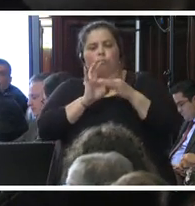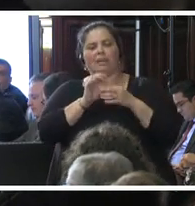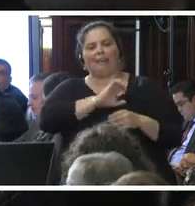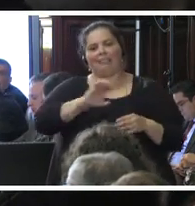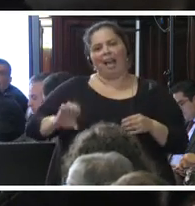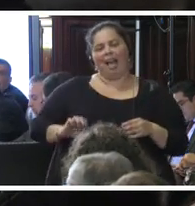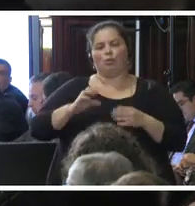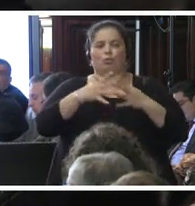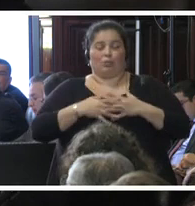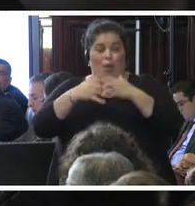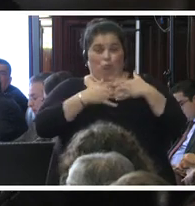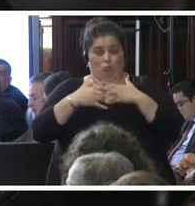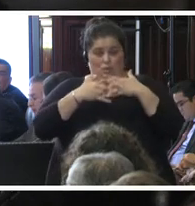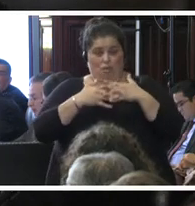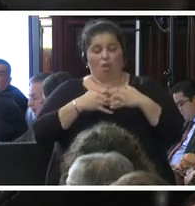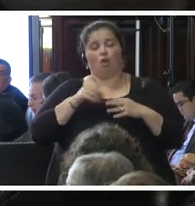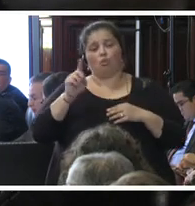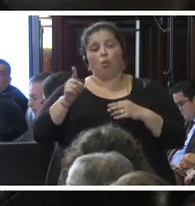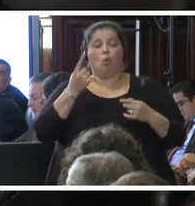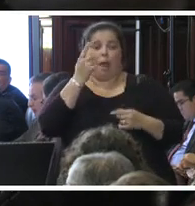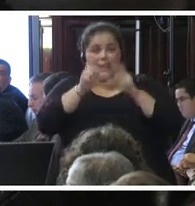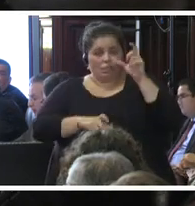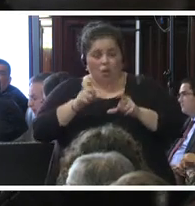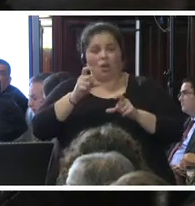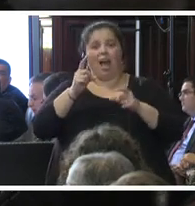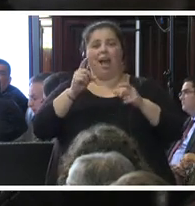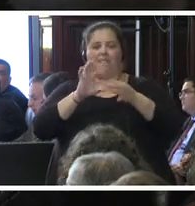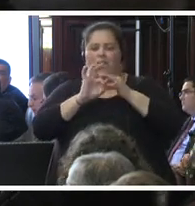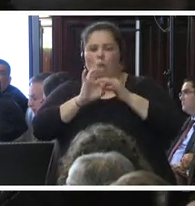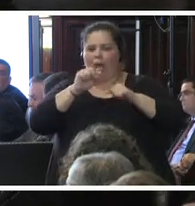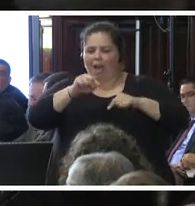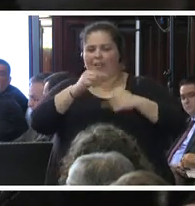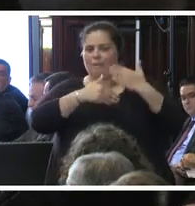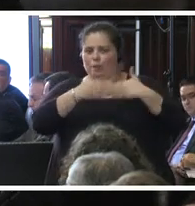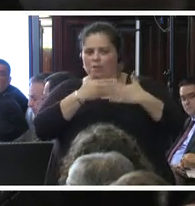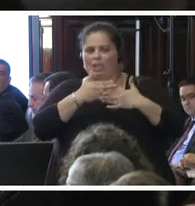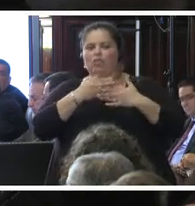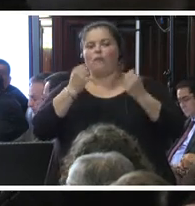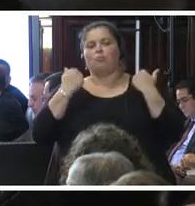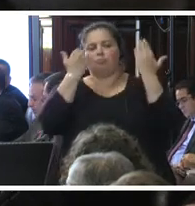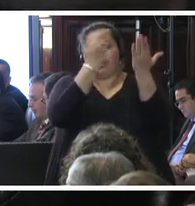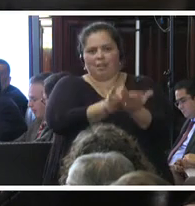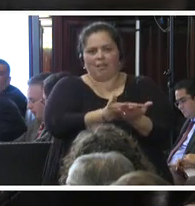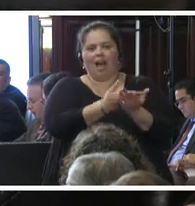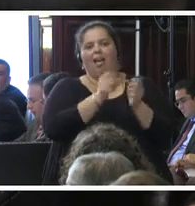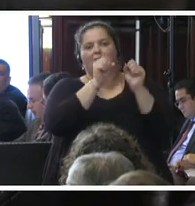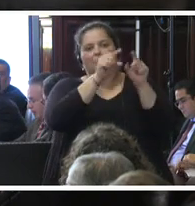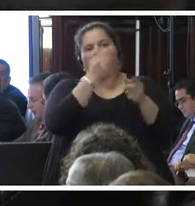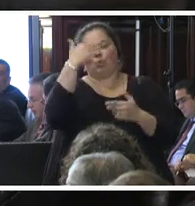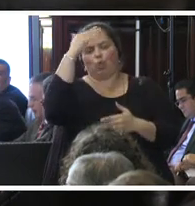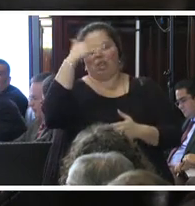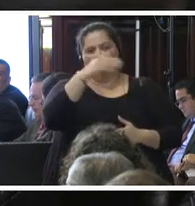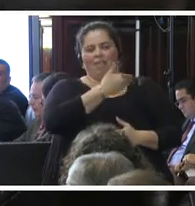de América, una persona vinculada a este proceso fue puesta a disposición por las autoridades mexicanas tras haber